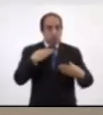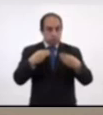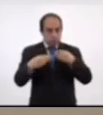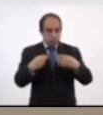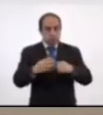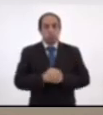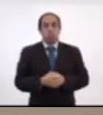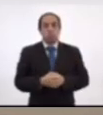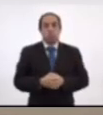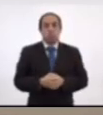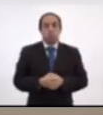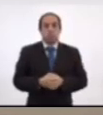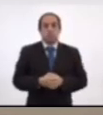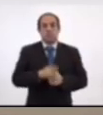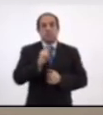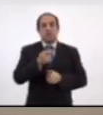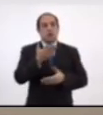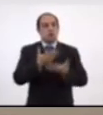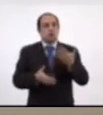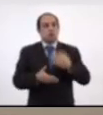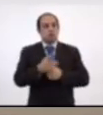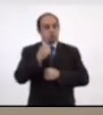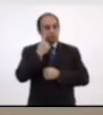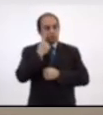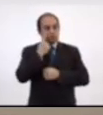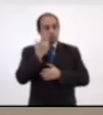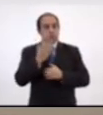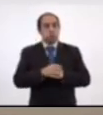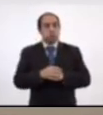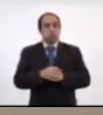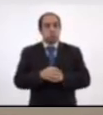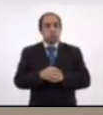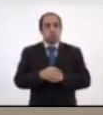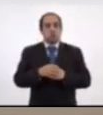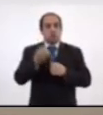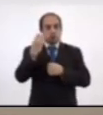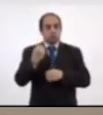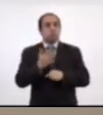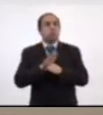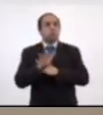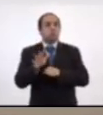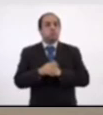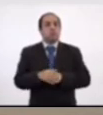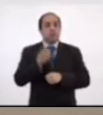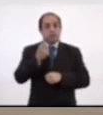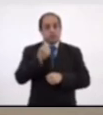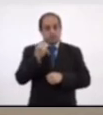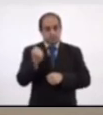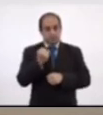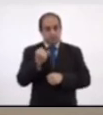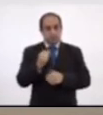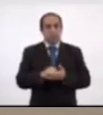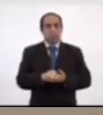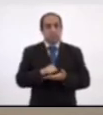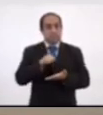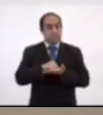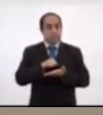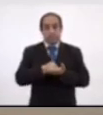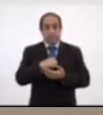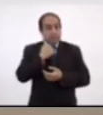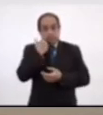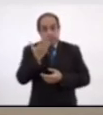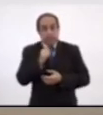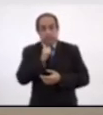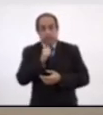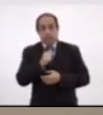pandemia respecto a lo que se está observando en el semáforo. Desde luego que afortunadamente esto es madera, porque nadie quiere una tercera